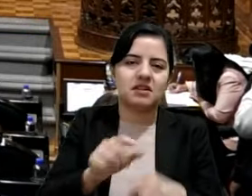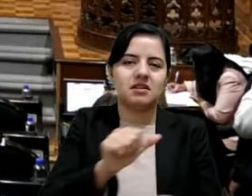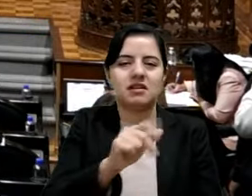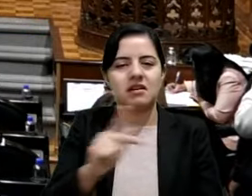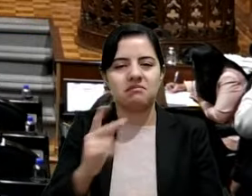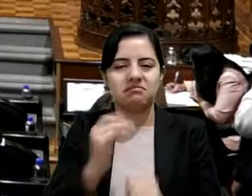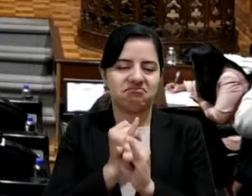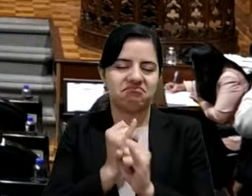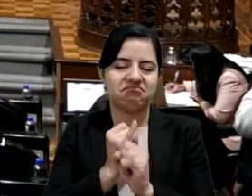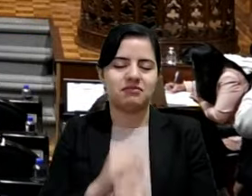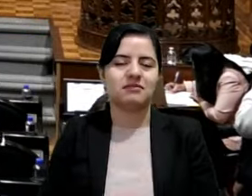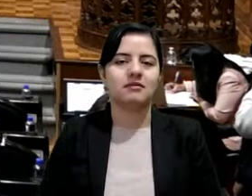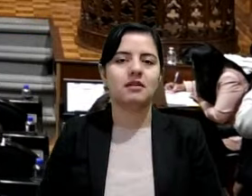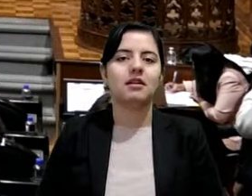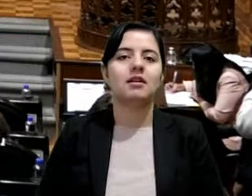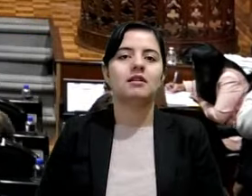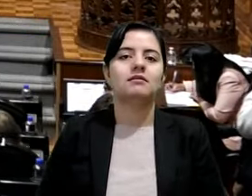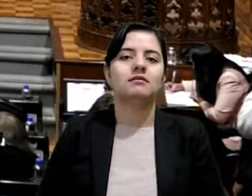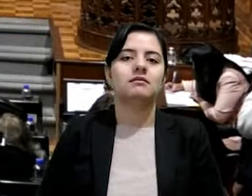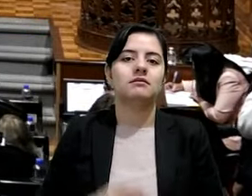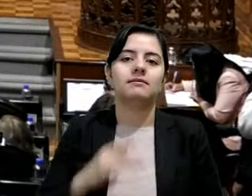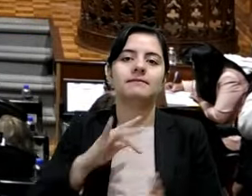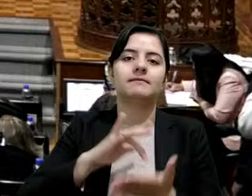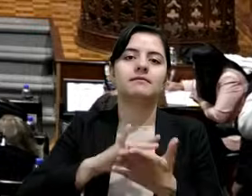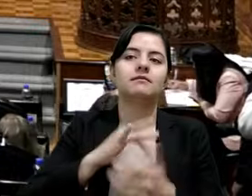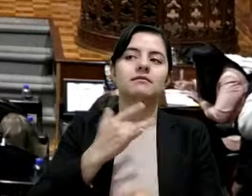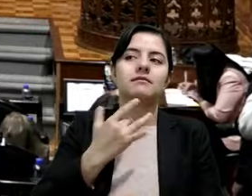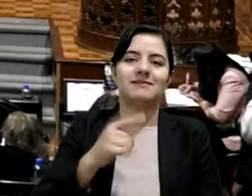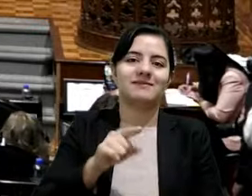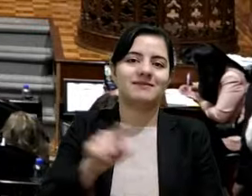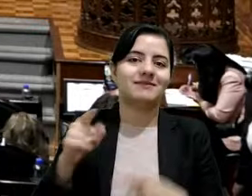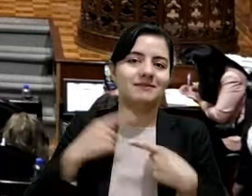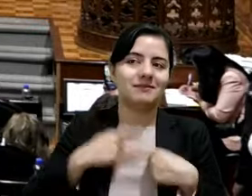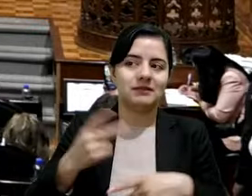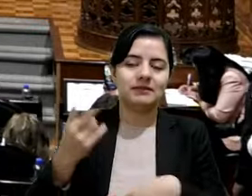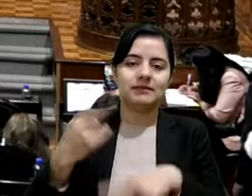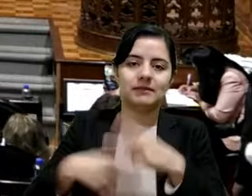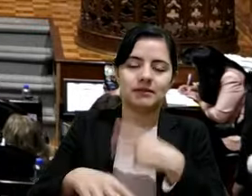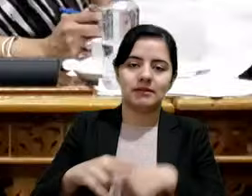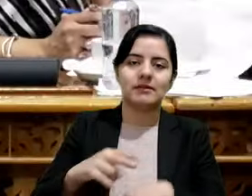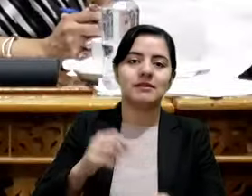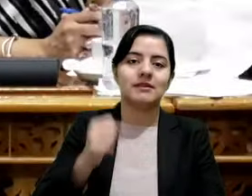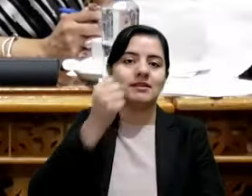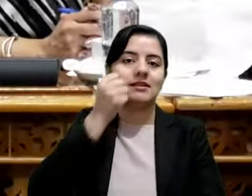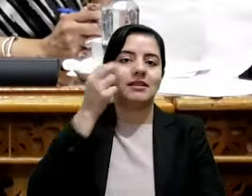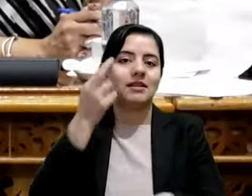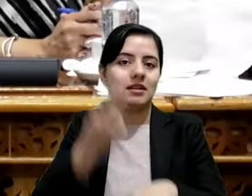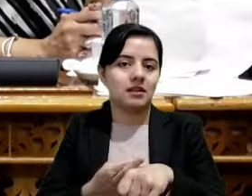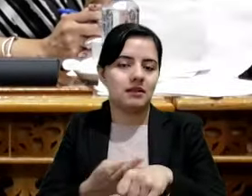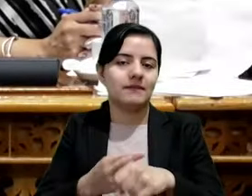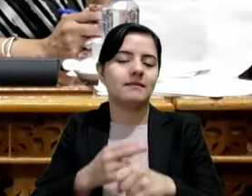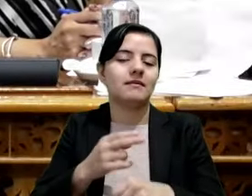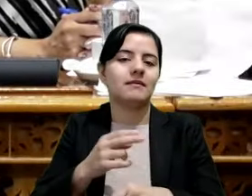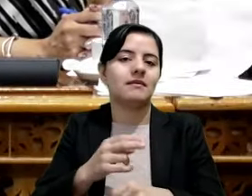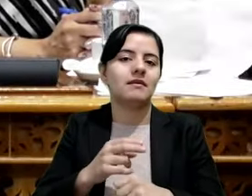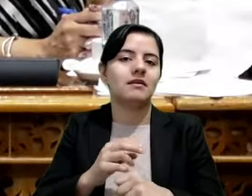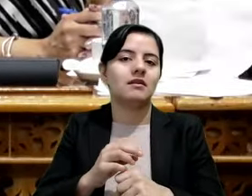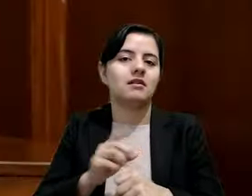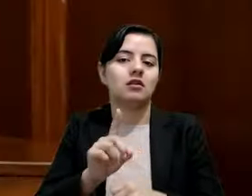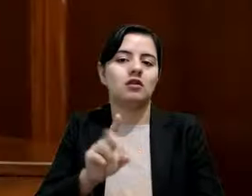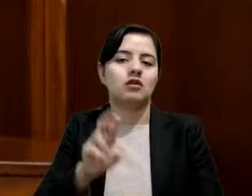digitales agradezco la presencia aquí presentes agradezco la presencia de la secretaria la doctora